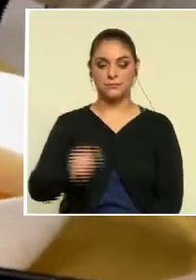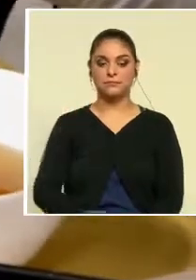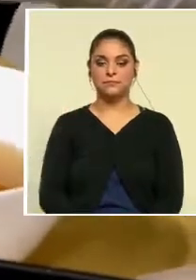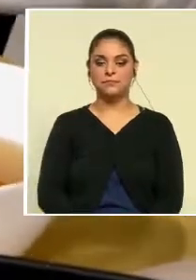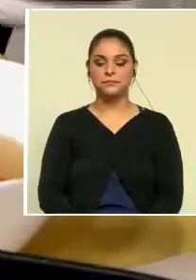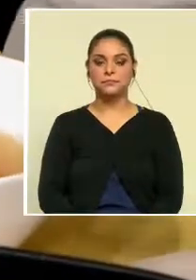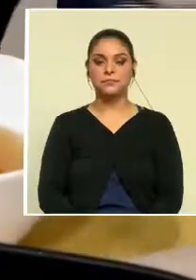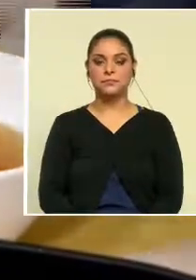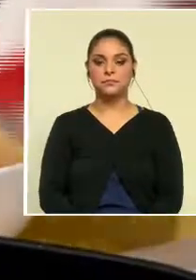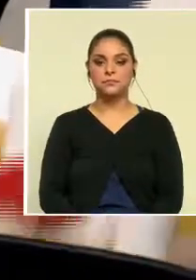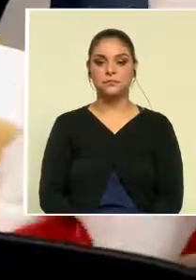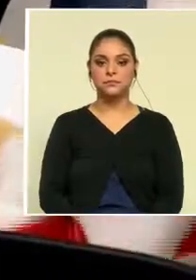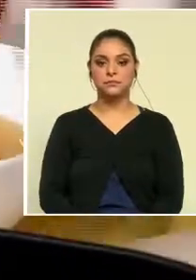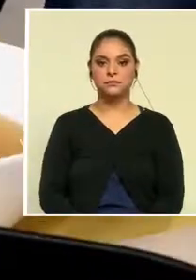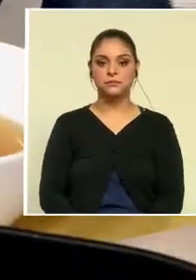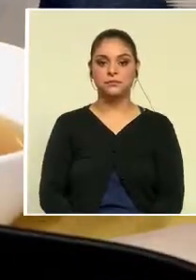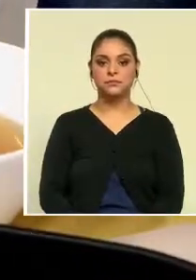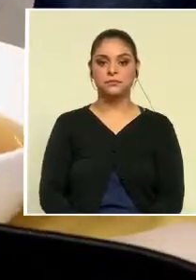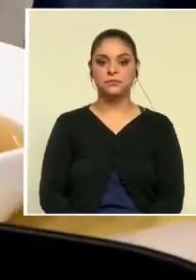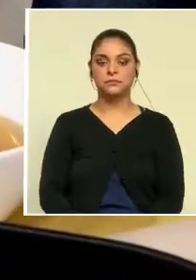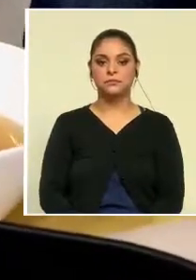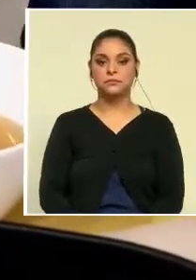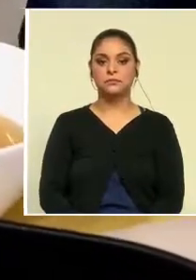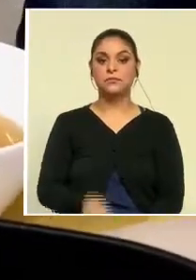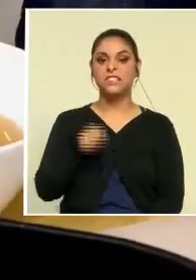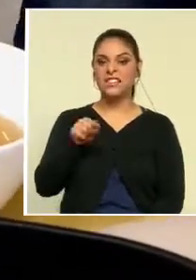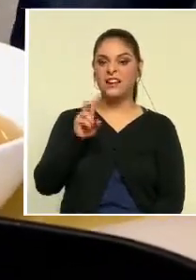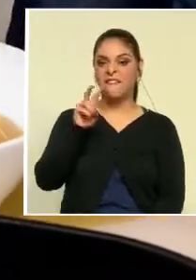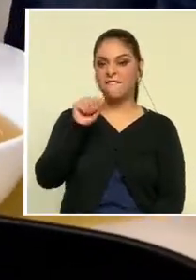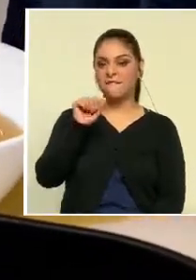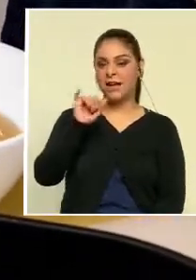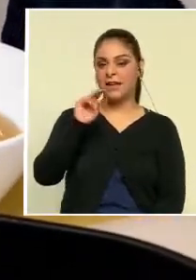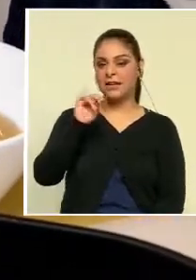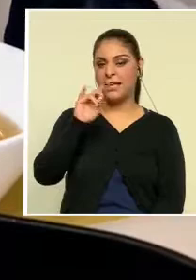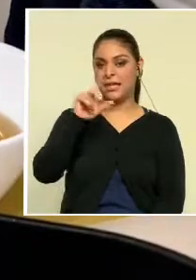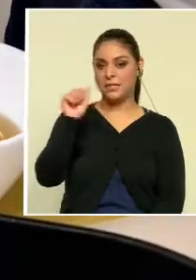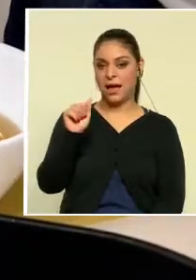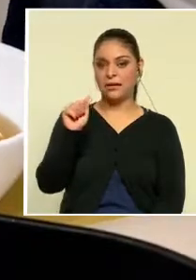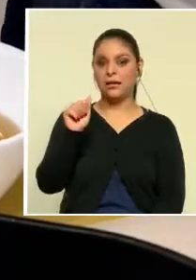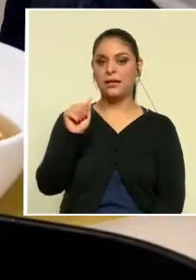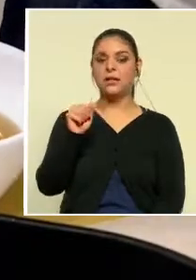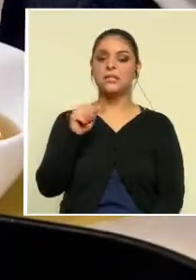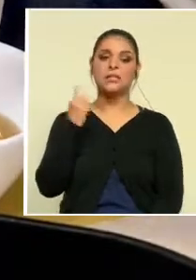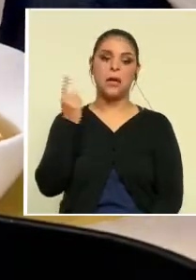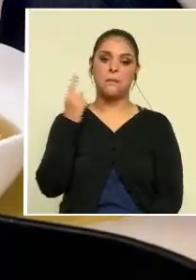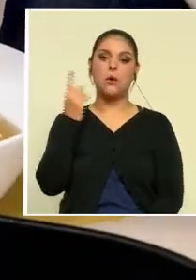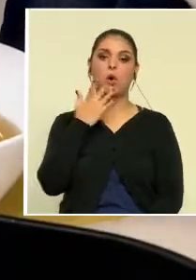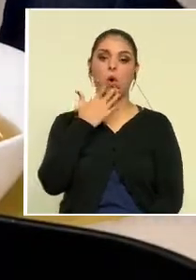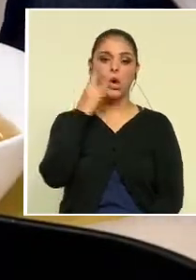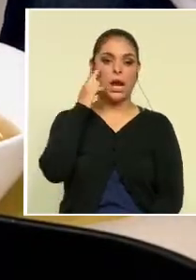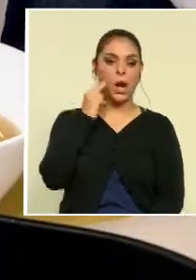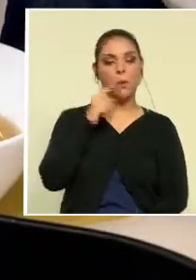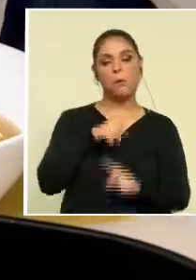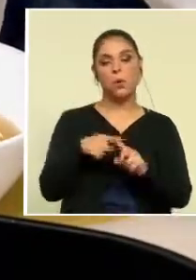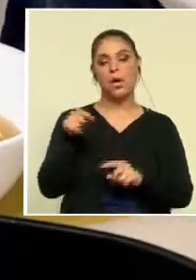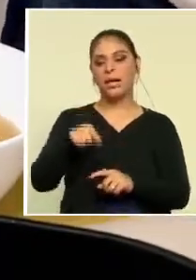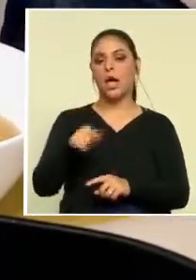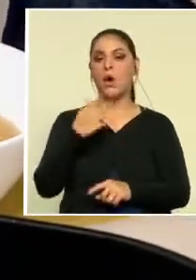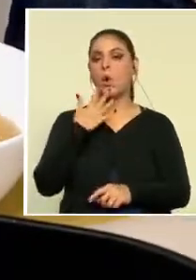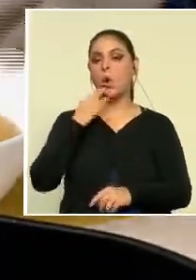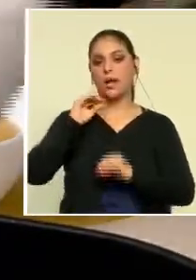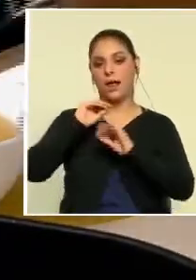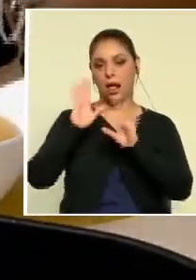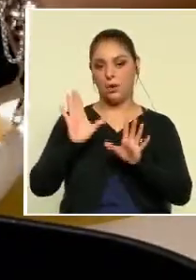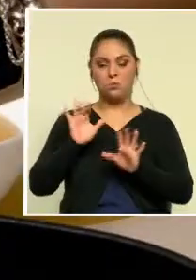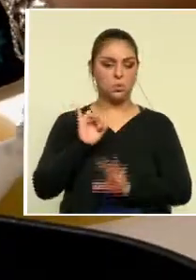ok esa vainilla es diferente porque usualmente es oscura pero éste no tenía columna y huele deliciosa rebanada de ricos y